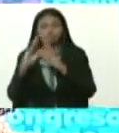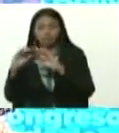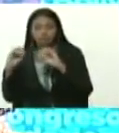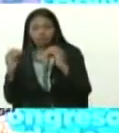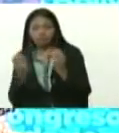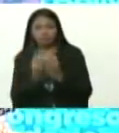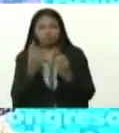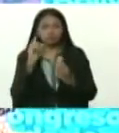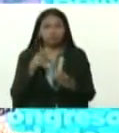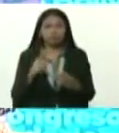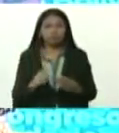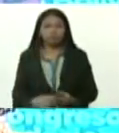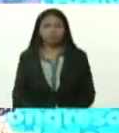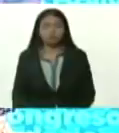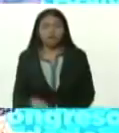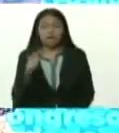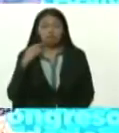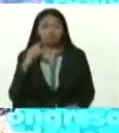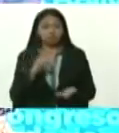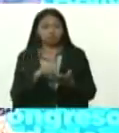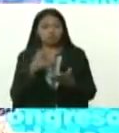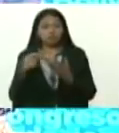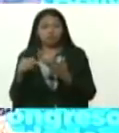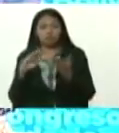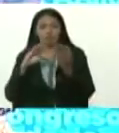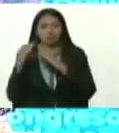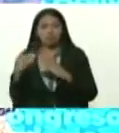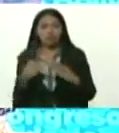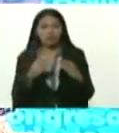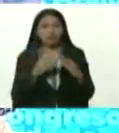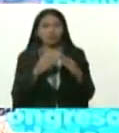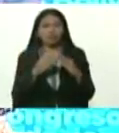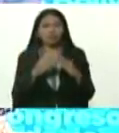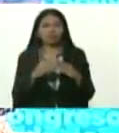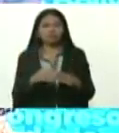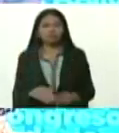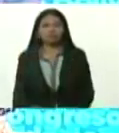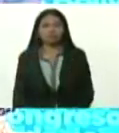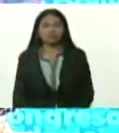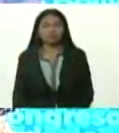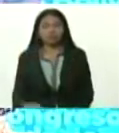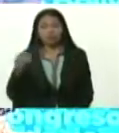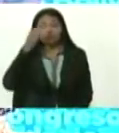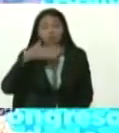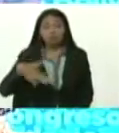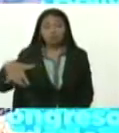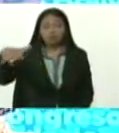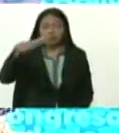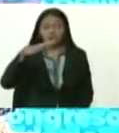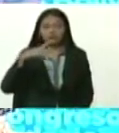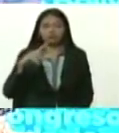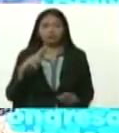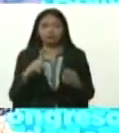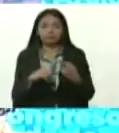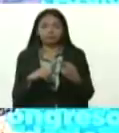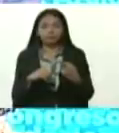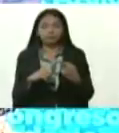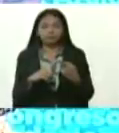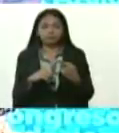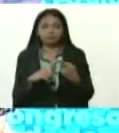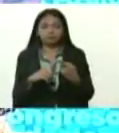organizativo. Aquí están las siguientes comunidades, pueblos, siguientes